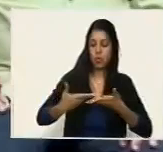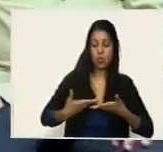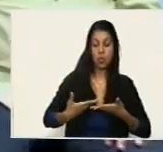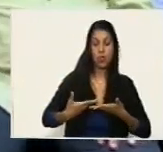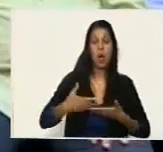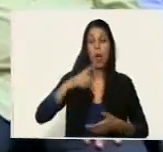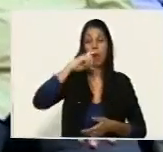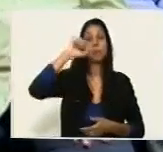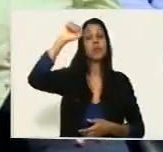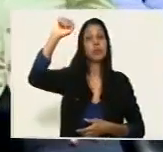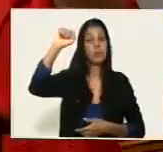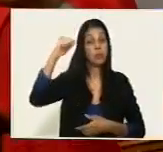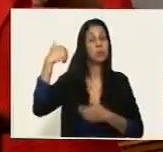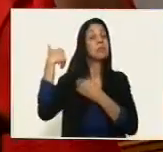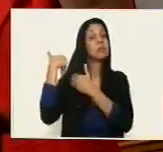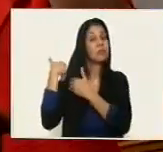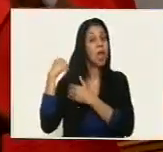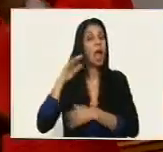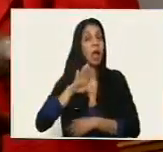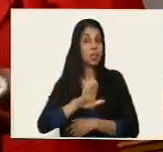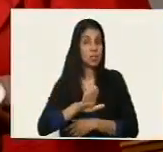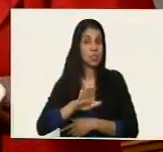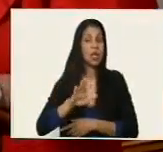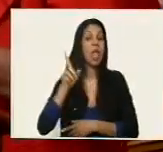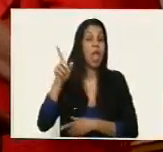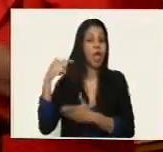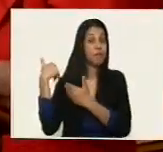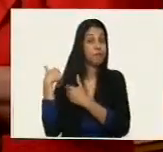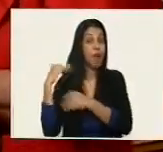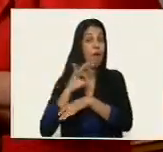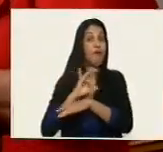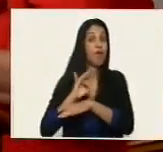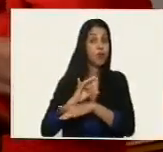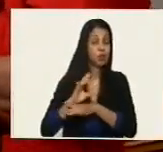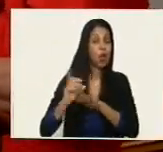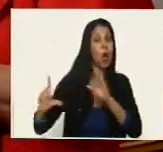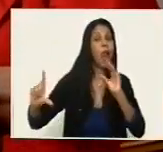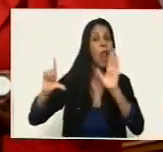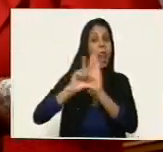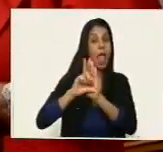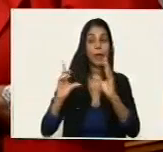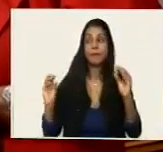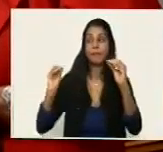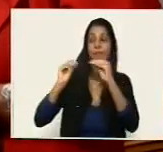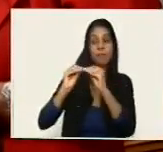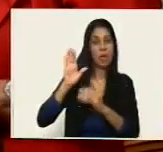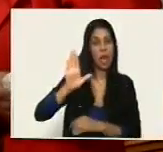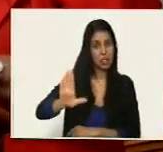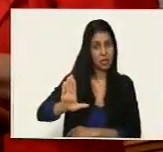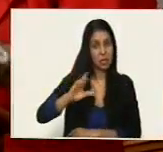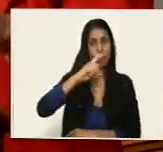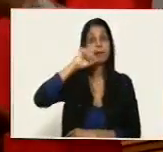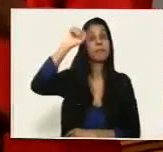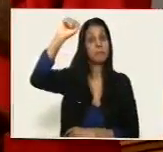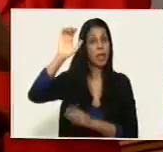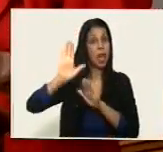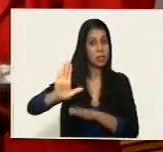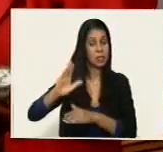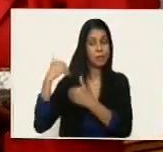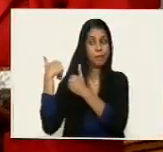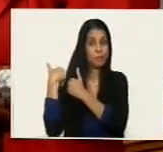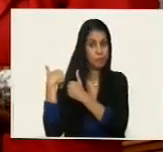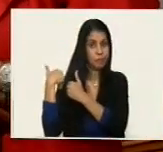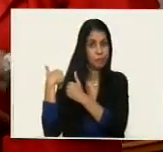rol en pleno uso de sus facultades legales y constitucionales. Y en este